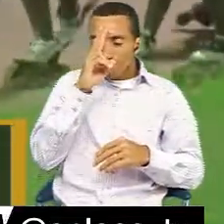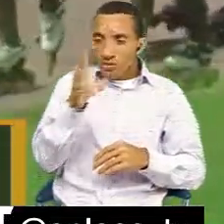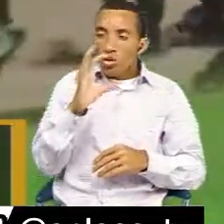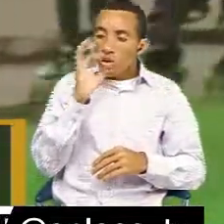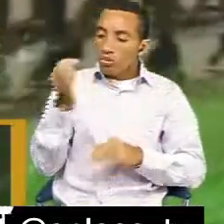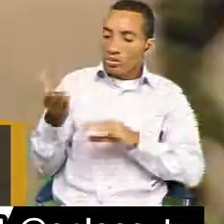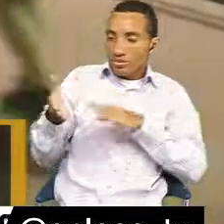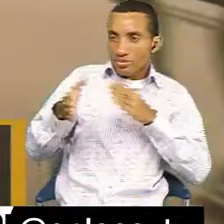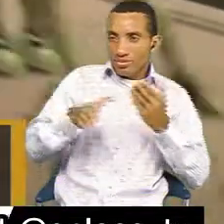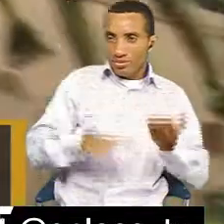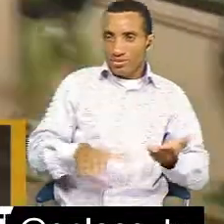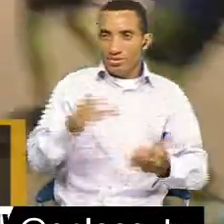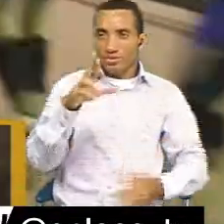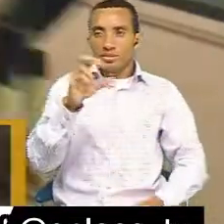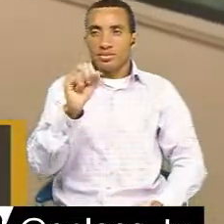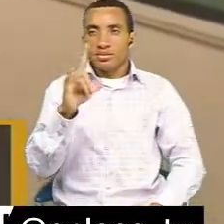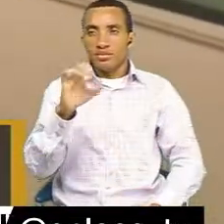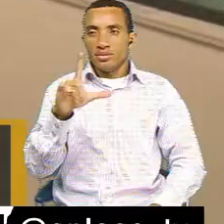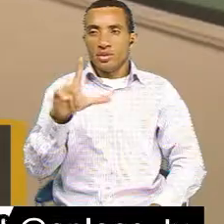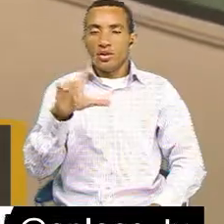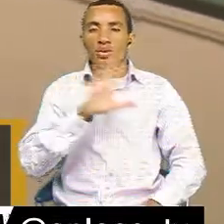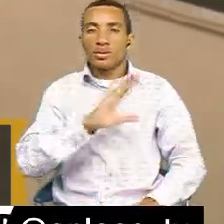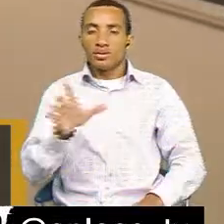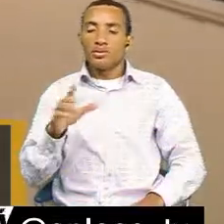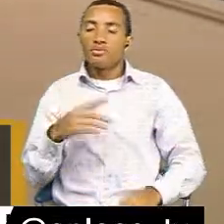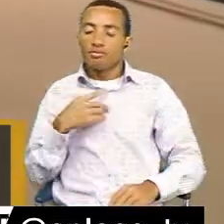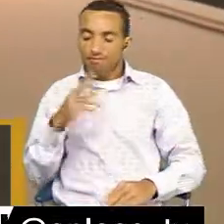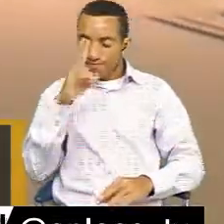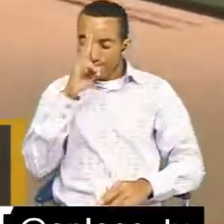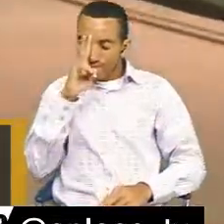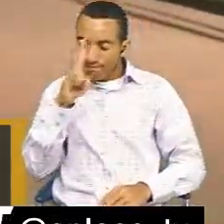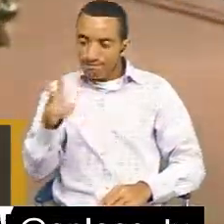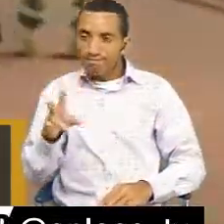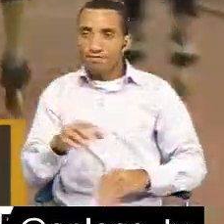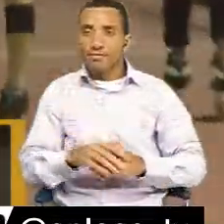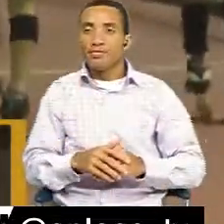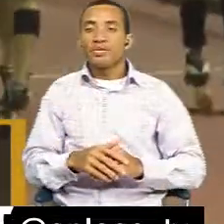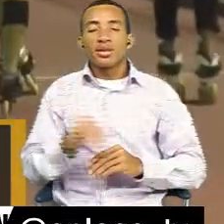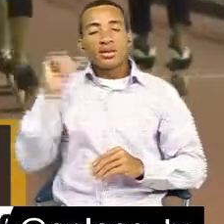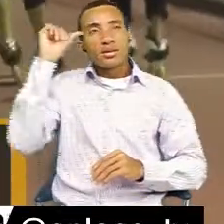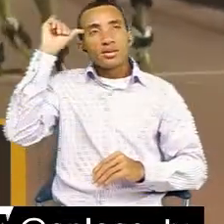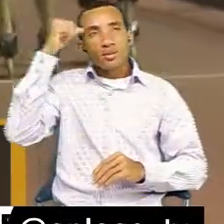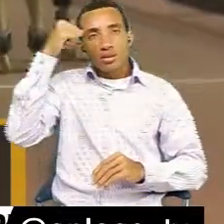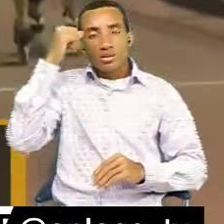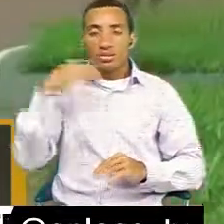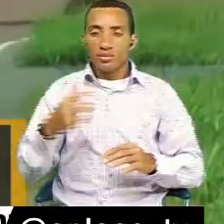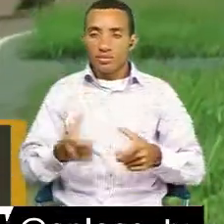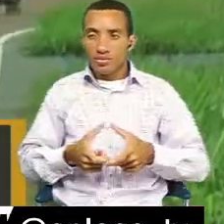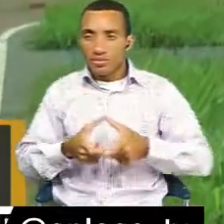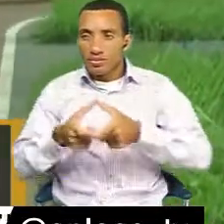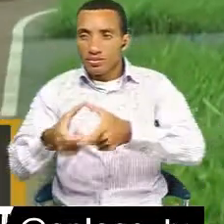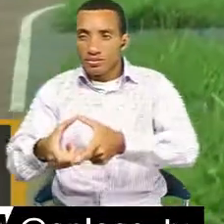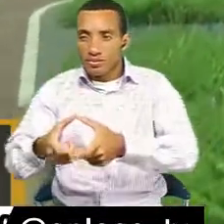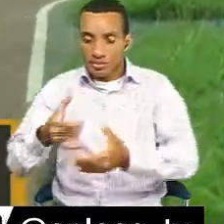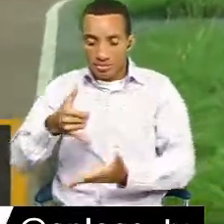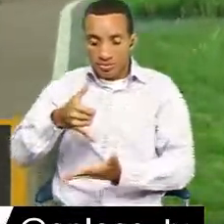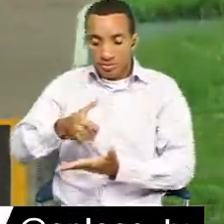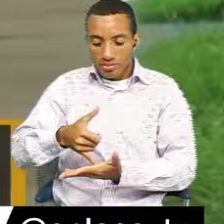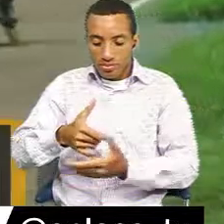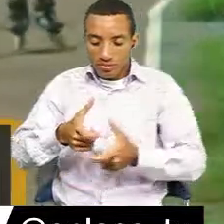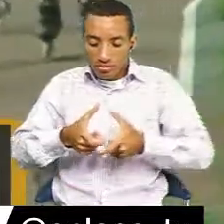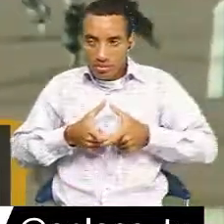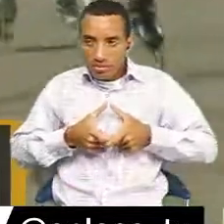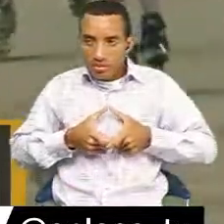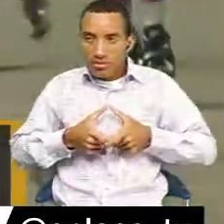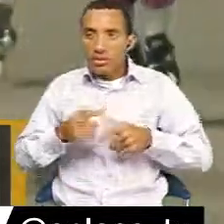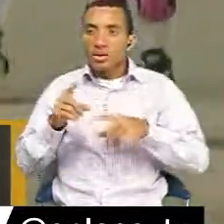Meneses Monsalve por ser uno de los pioneros de este deporte en la ciudad. Medallas y trofeos serán entregados a los corredores más destacados en